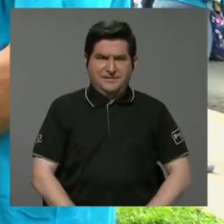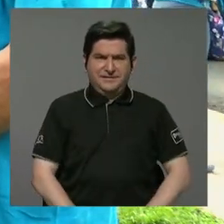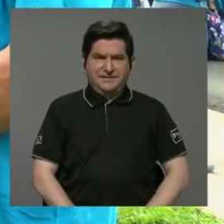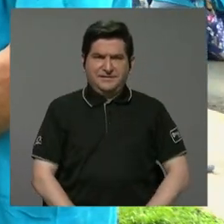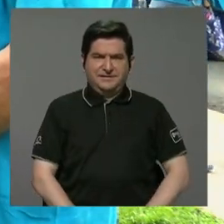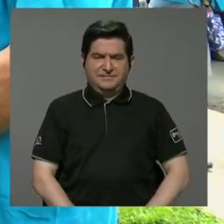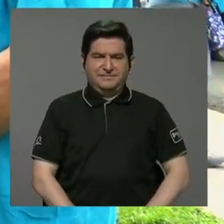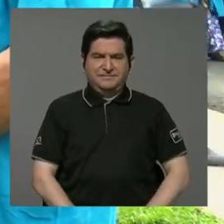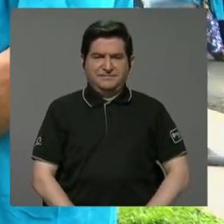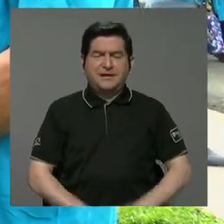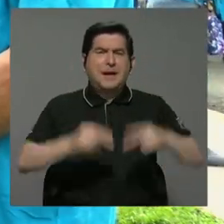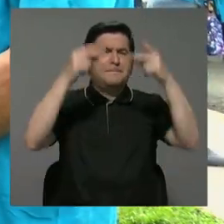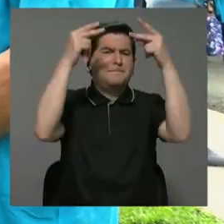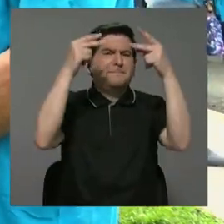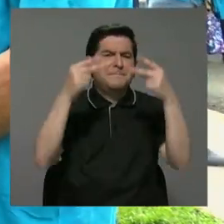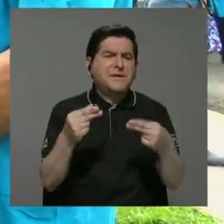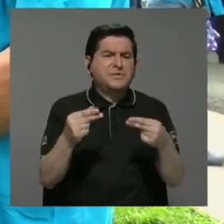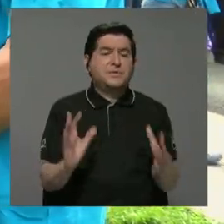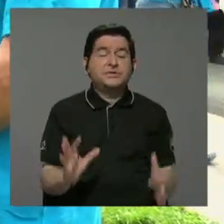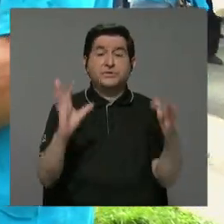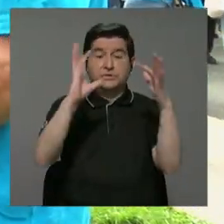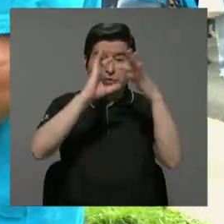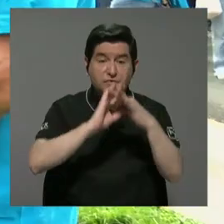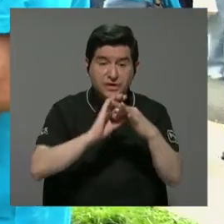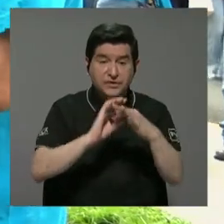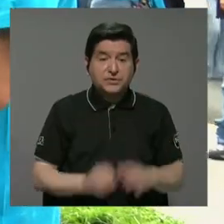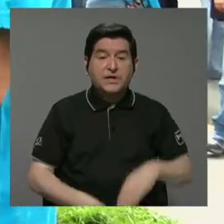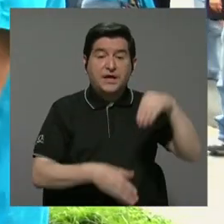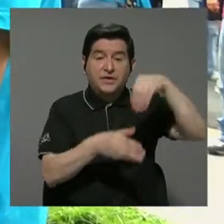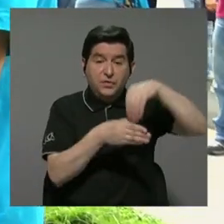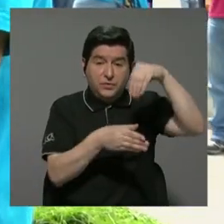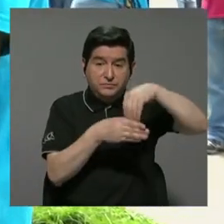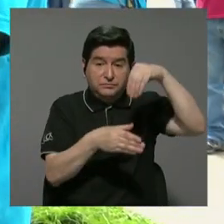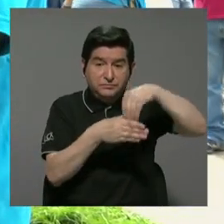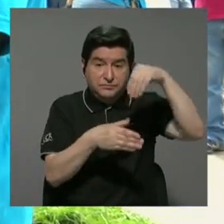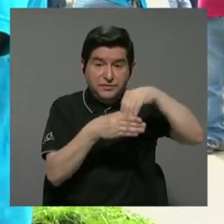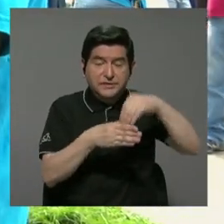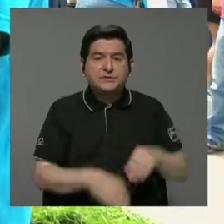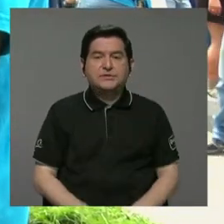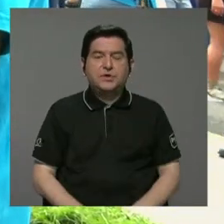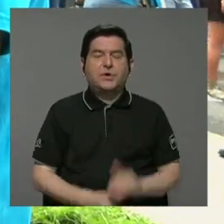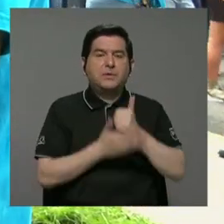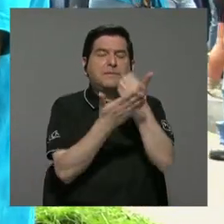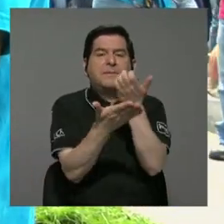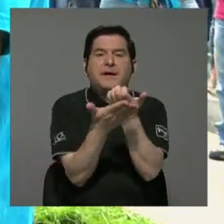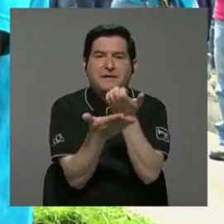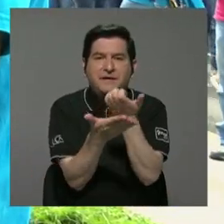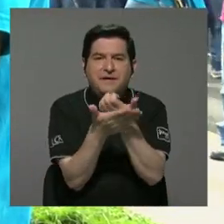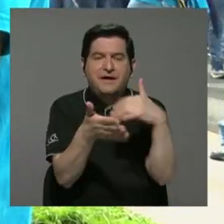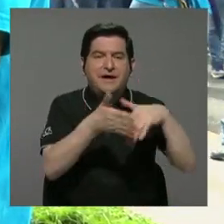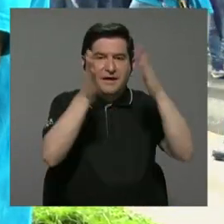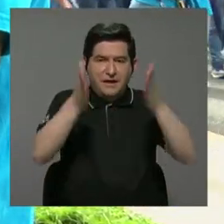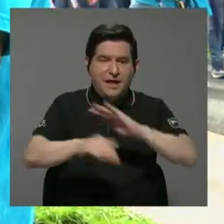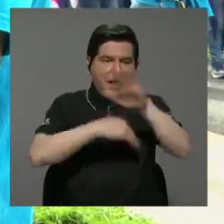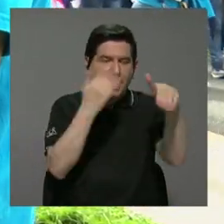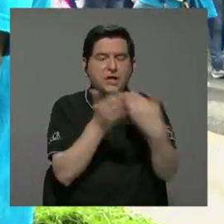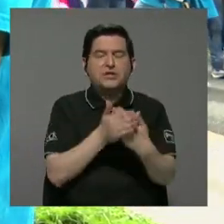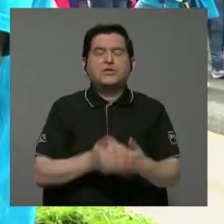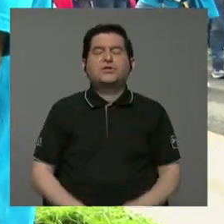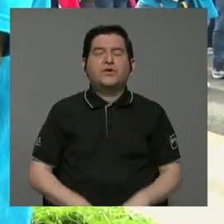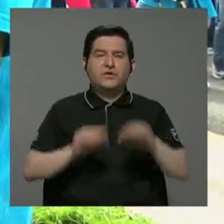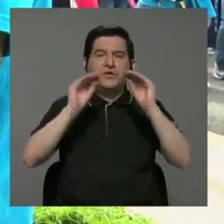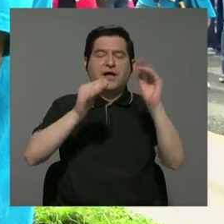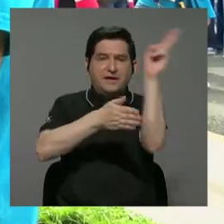en cómo queda el presupuesto en relación a la inversión para las becas en toda la educación superior,